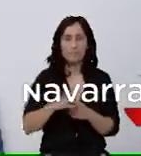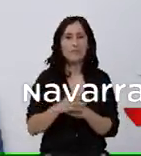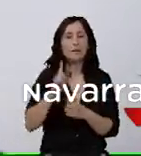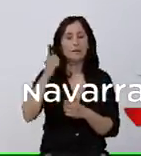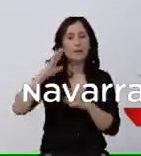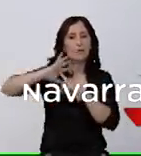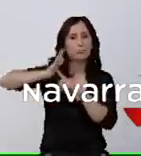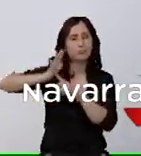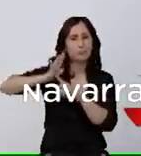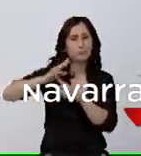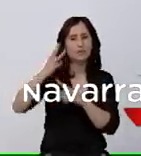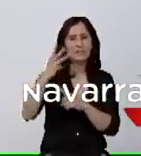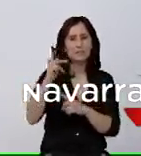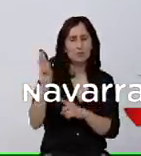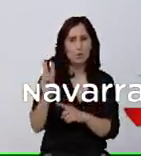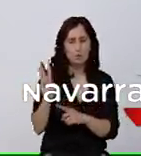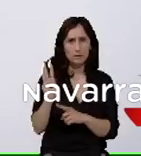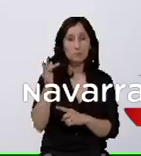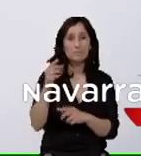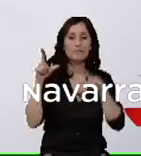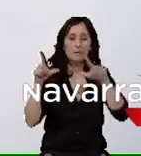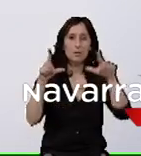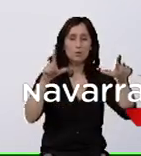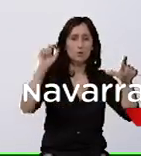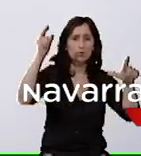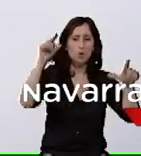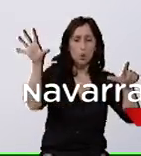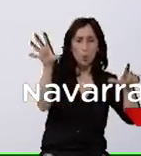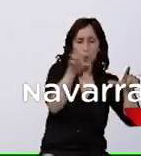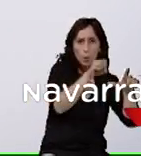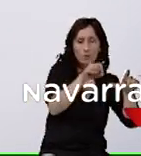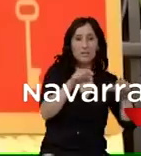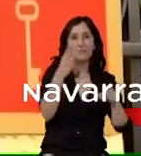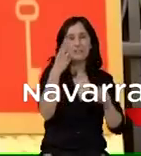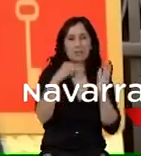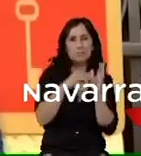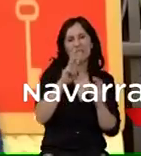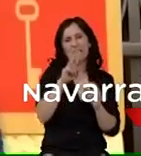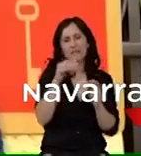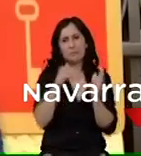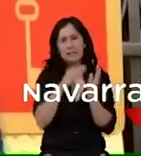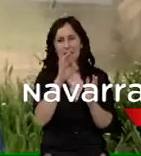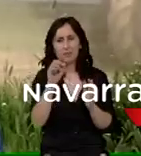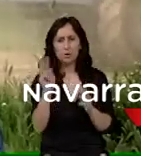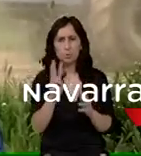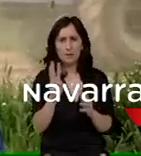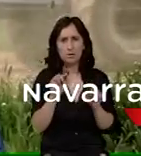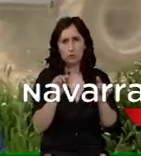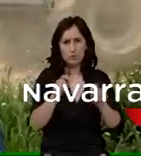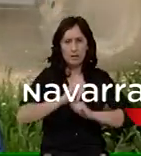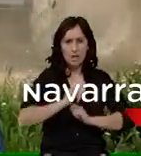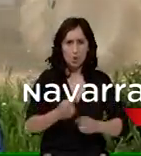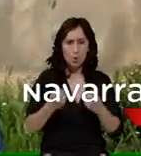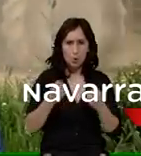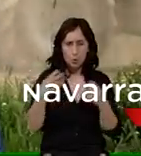aerogenerador de 3 kilovatios y unas placas fotovoltaicas que generan también 3.000, 3.500 vatios aproximadamente. Lo único que